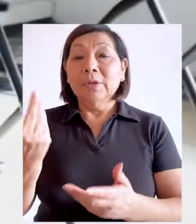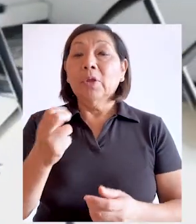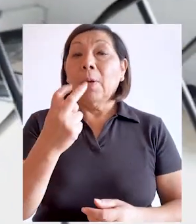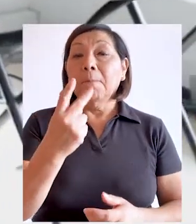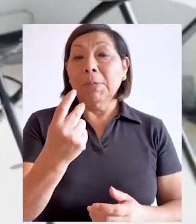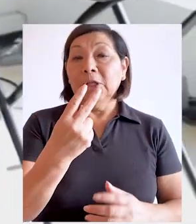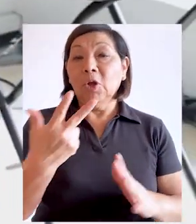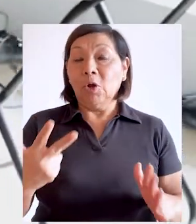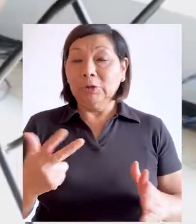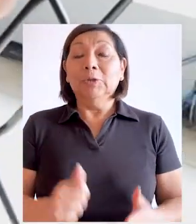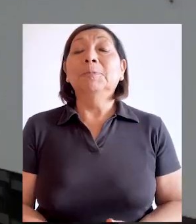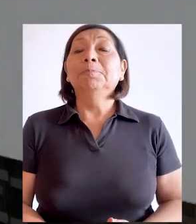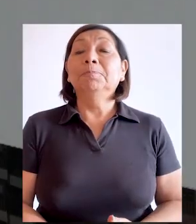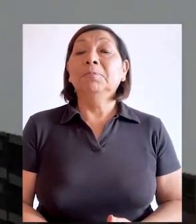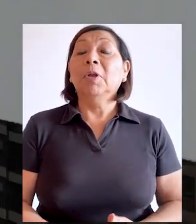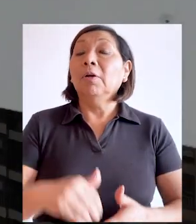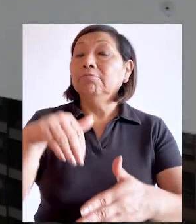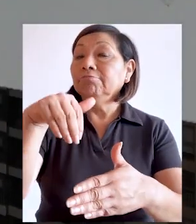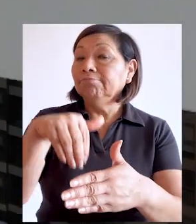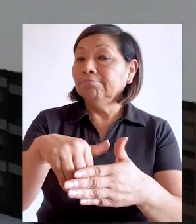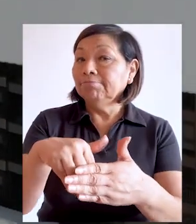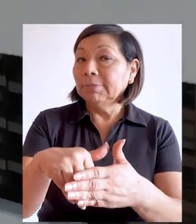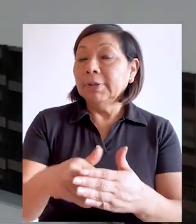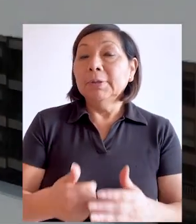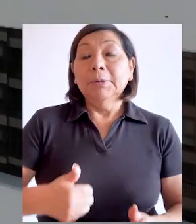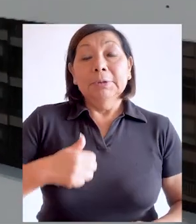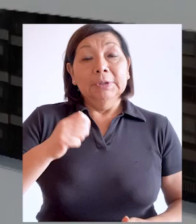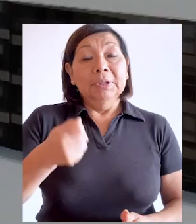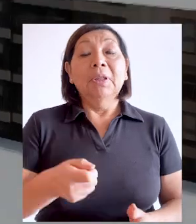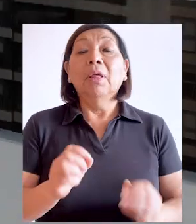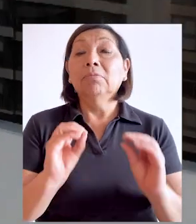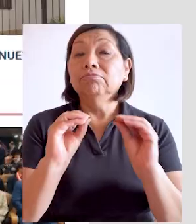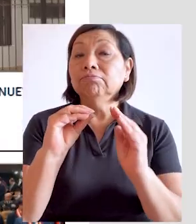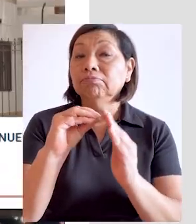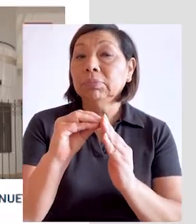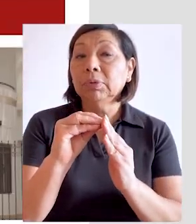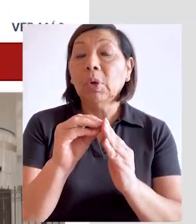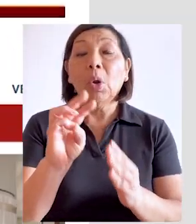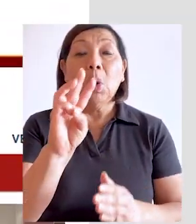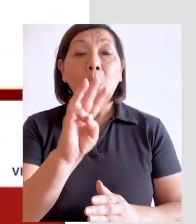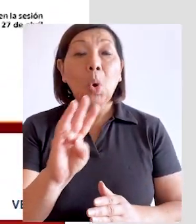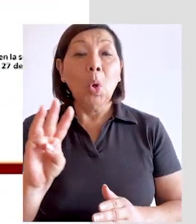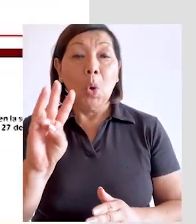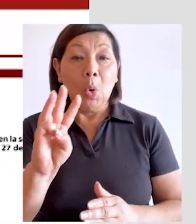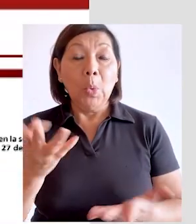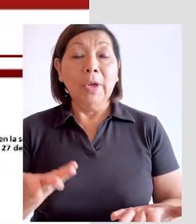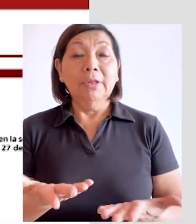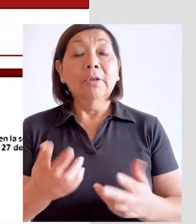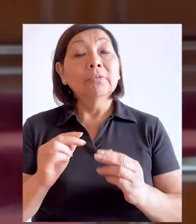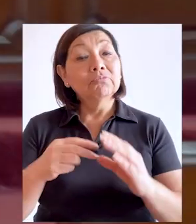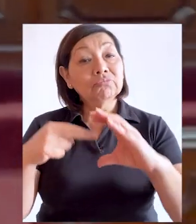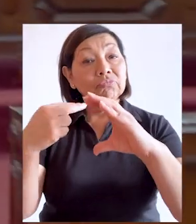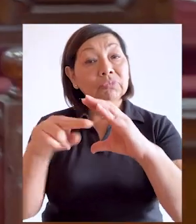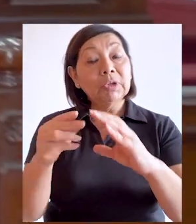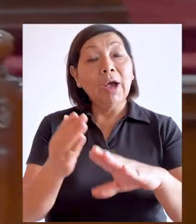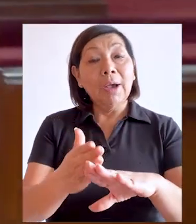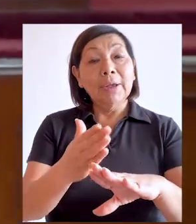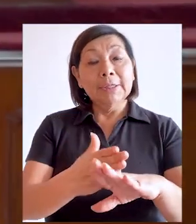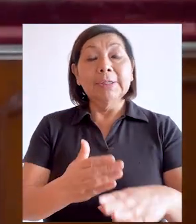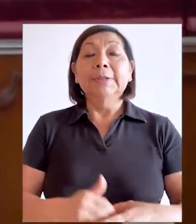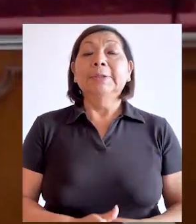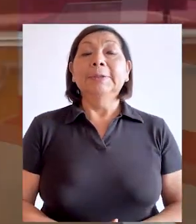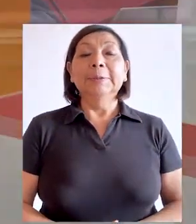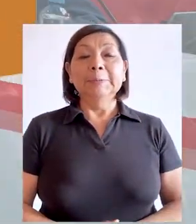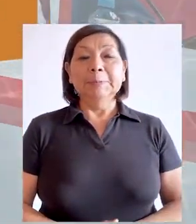orden del día número 28. La sentencia y los votos respectivos de los magistrados se publicará en el portal web institucional y se notificará